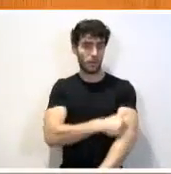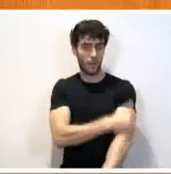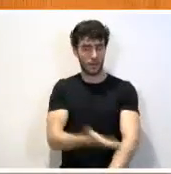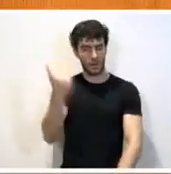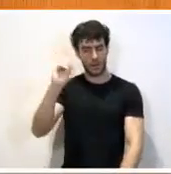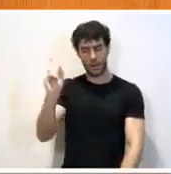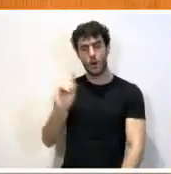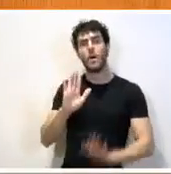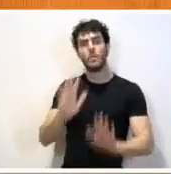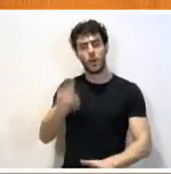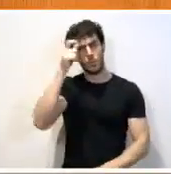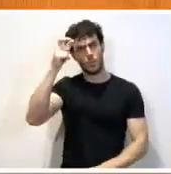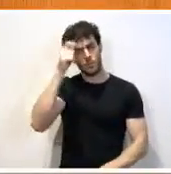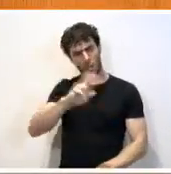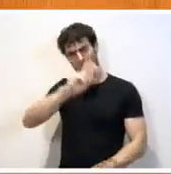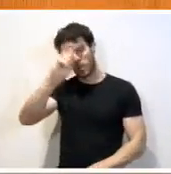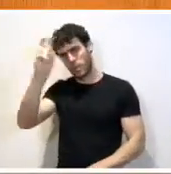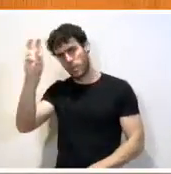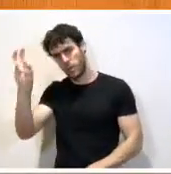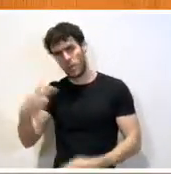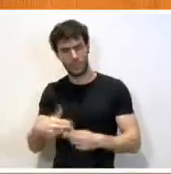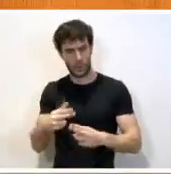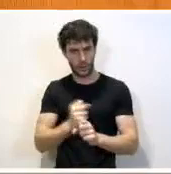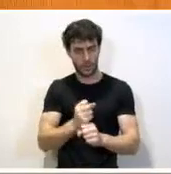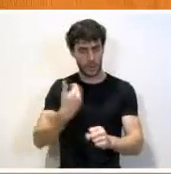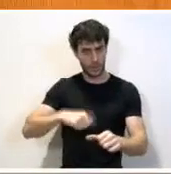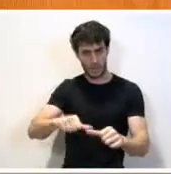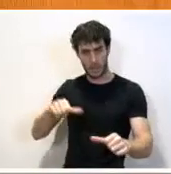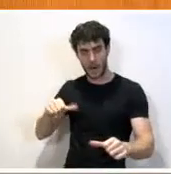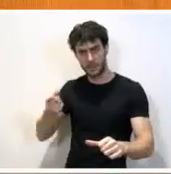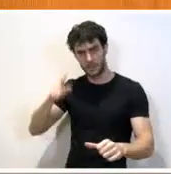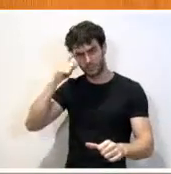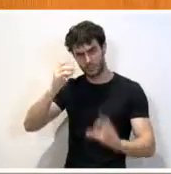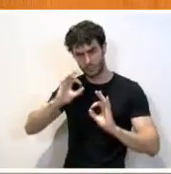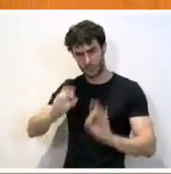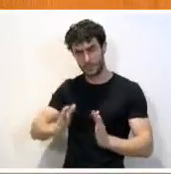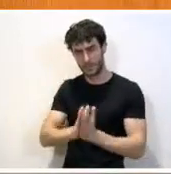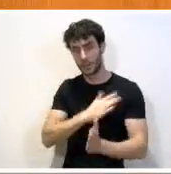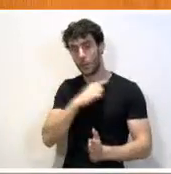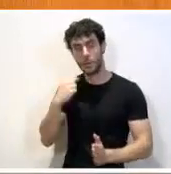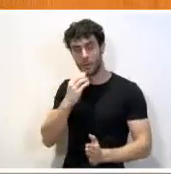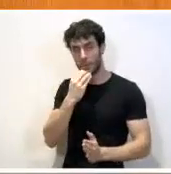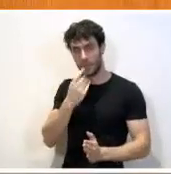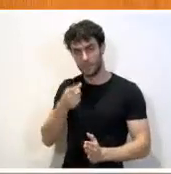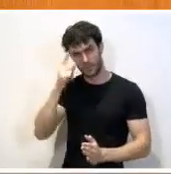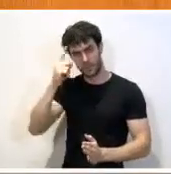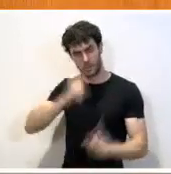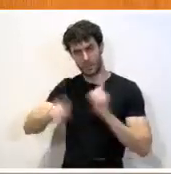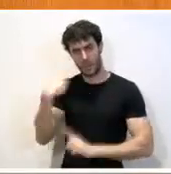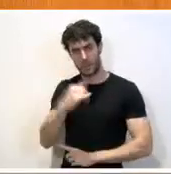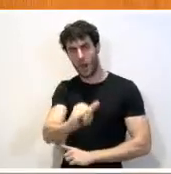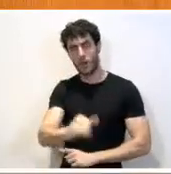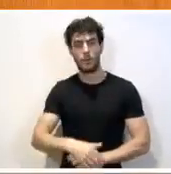han estado en distintos municipios en la anterior legislatura, ¿verdad? Y sabían, en concreto en Santo Domingo, y sabían de la existencia de estos